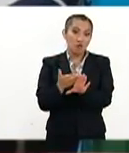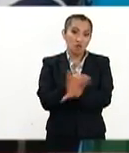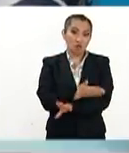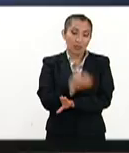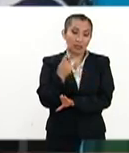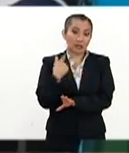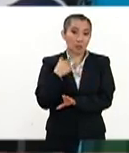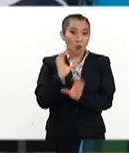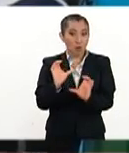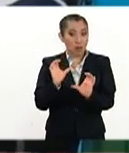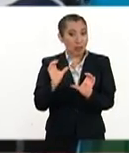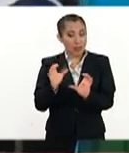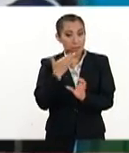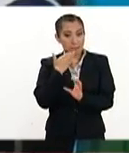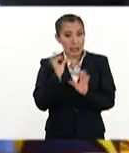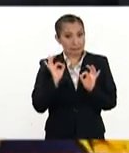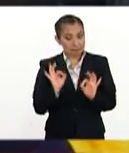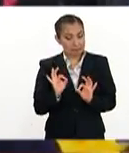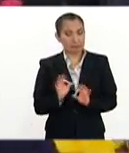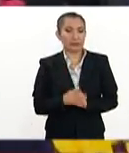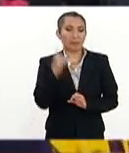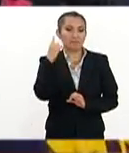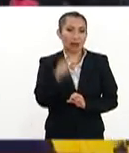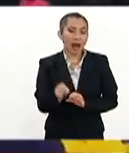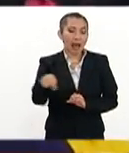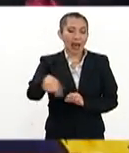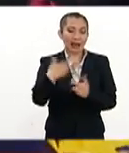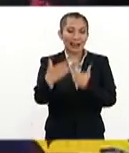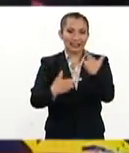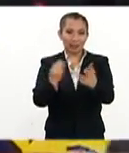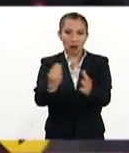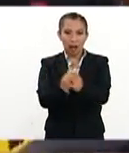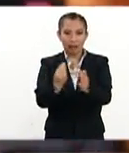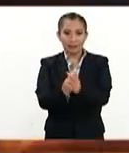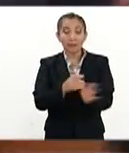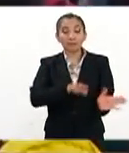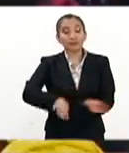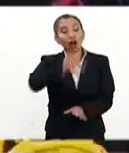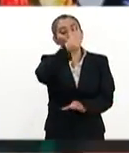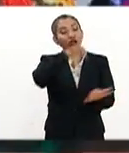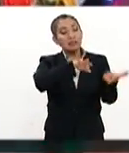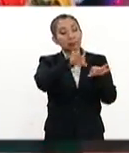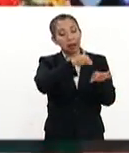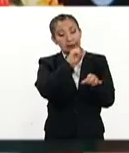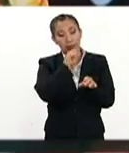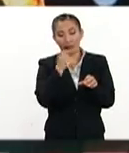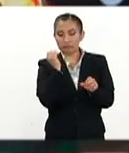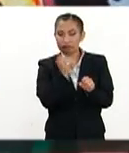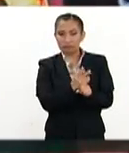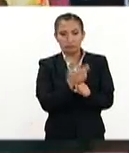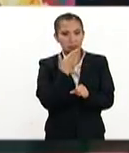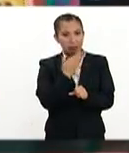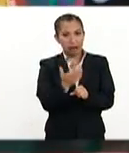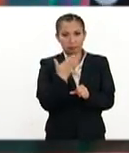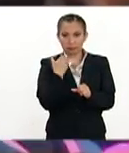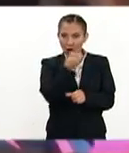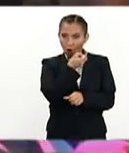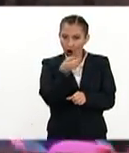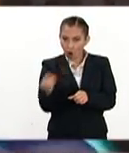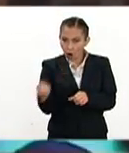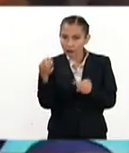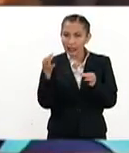con medidas de seguridad pertinentes para que este regreso a clases y para los que van a trabajar, pues regresen de la manera más ordenada